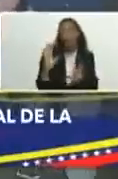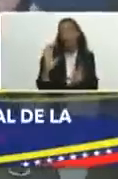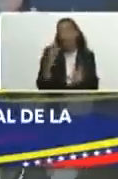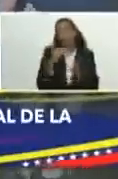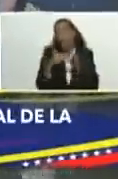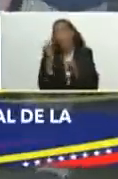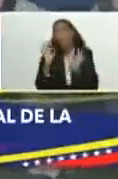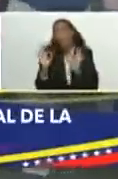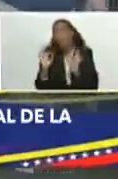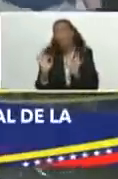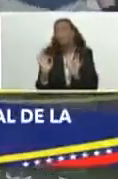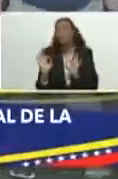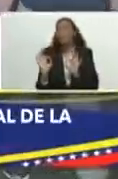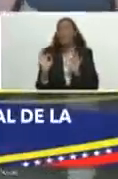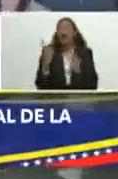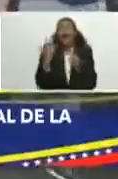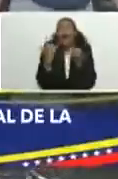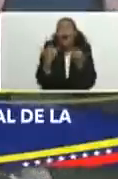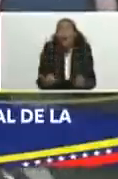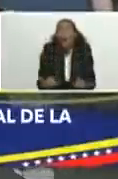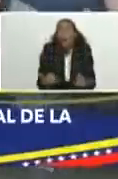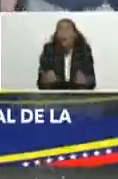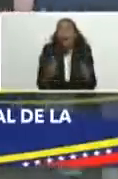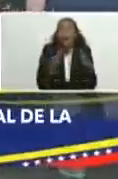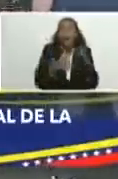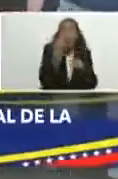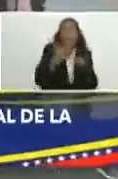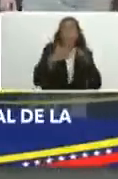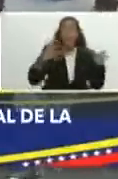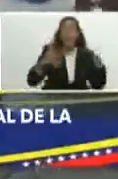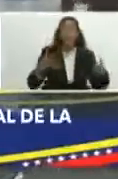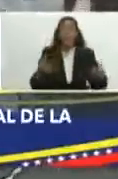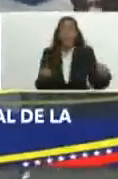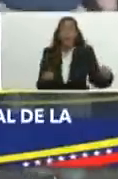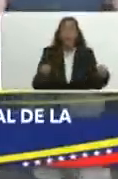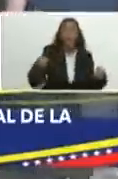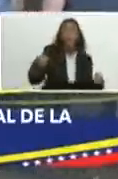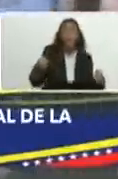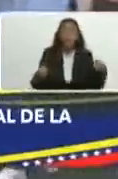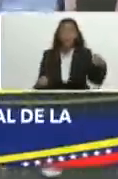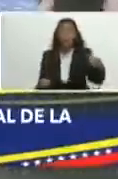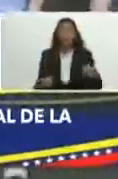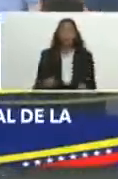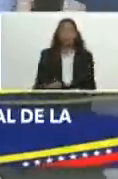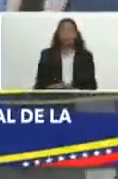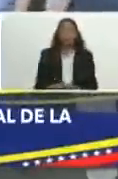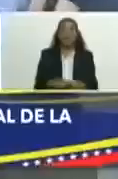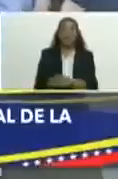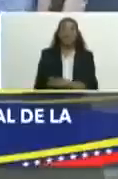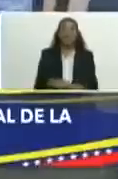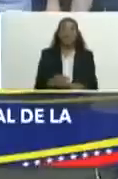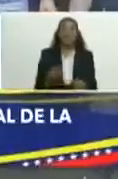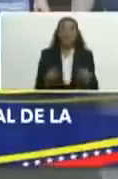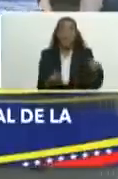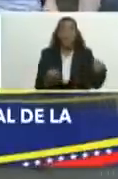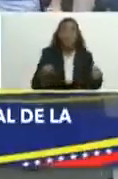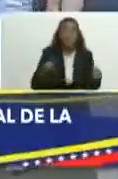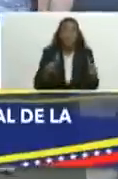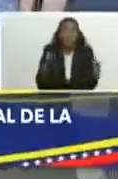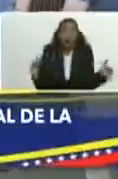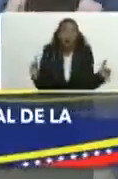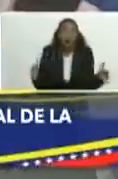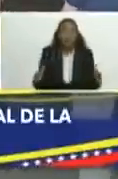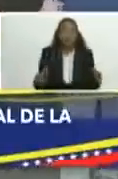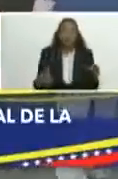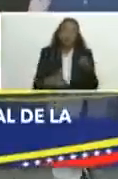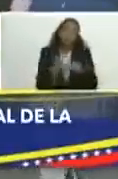modelo específico, ahorita vamos a ver el modelo más grande que tenemos de camioneta radial, que es RIN 17 también, pero es la